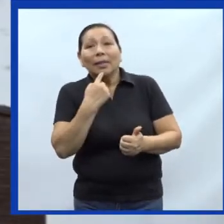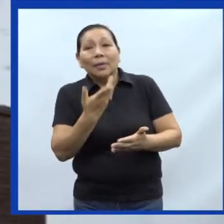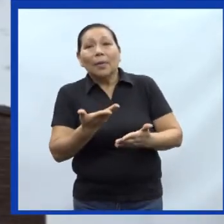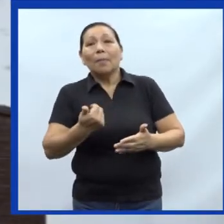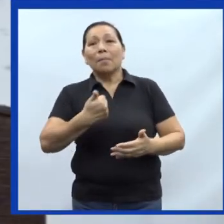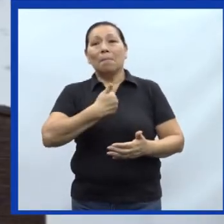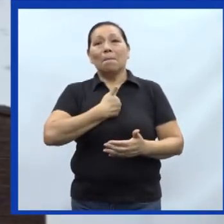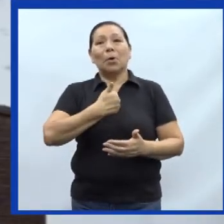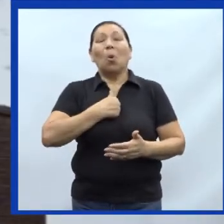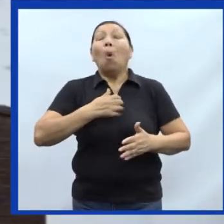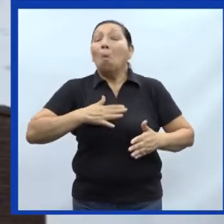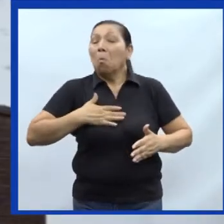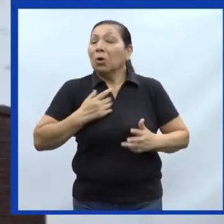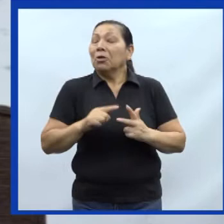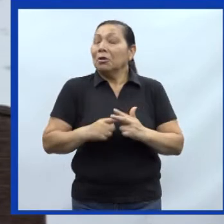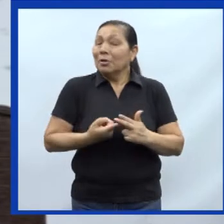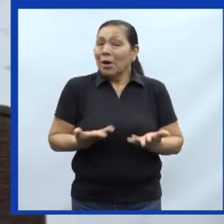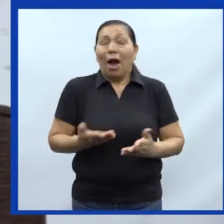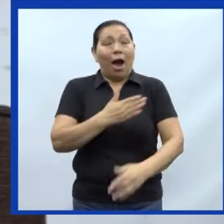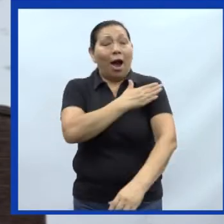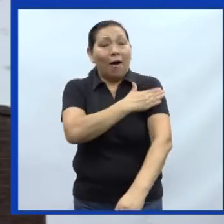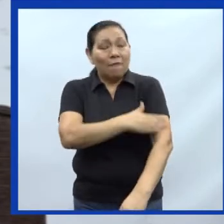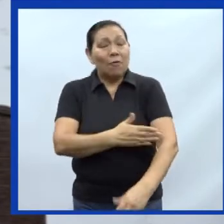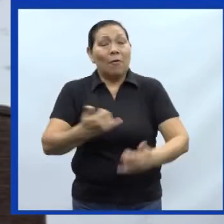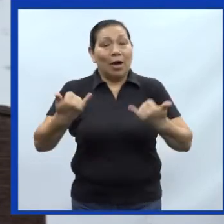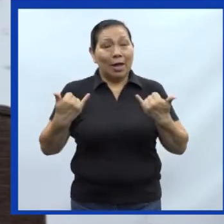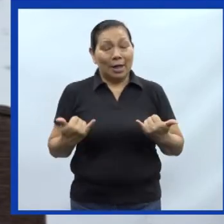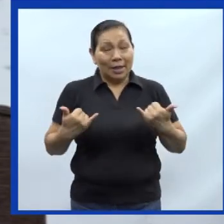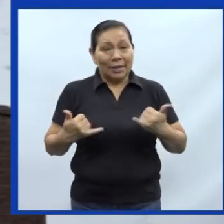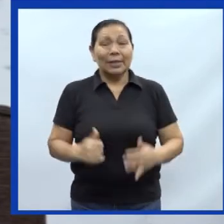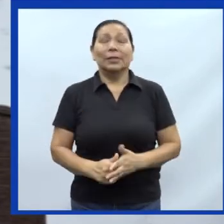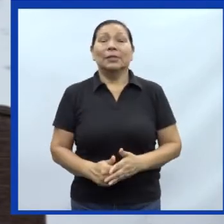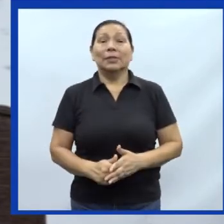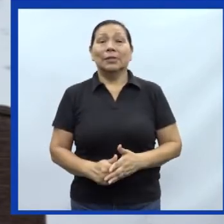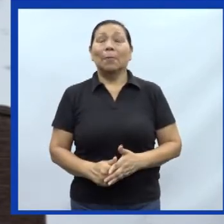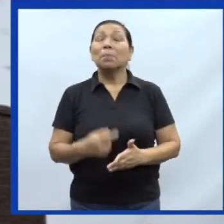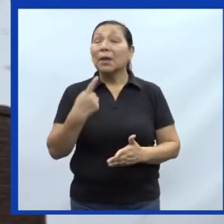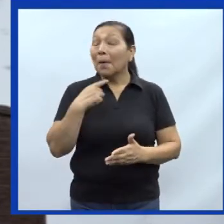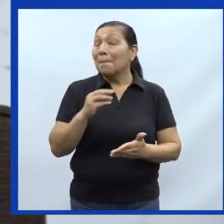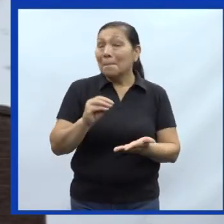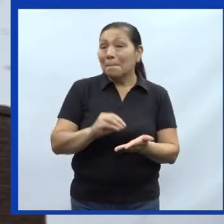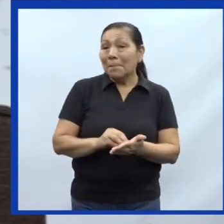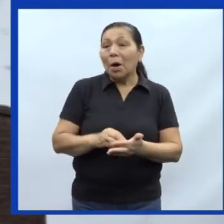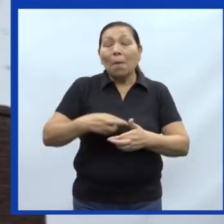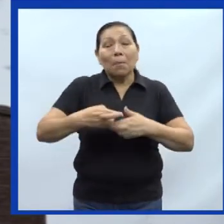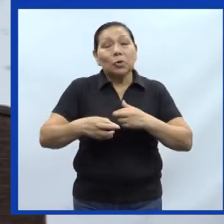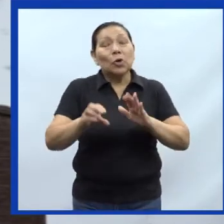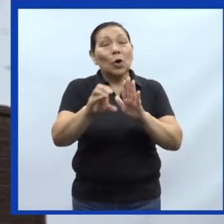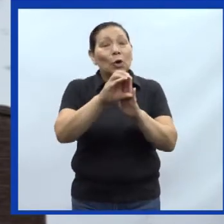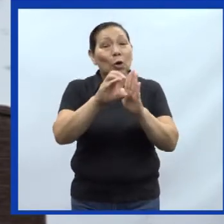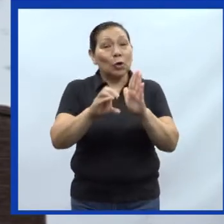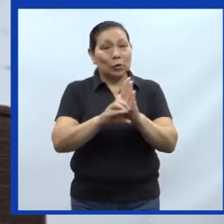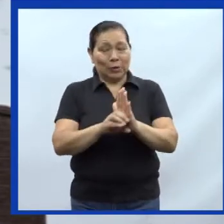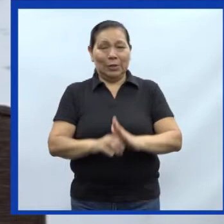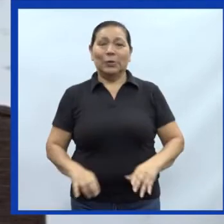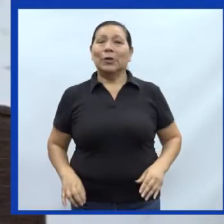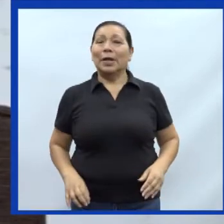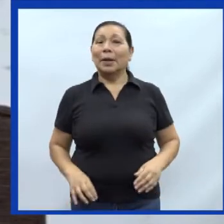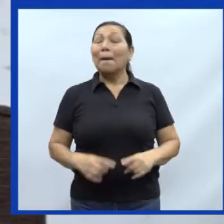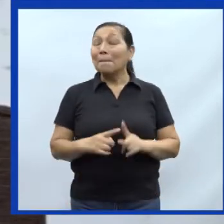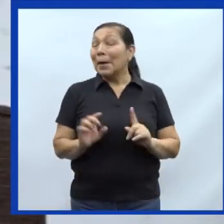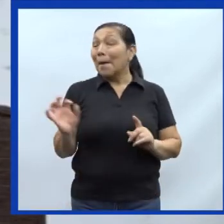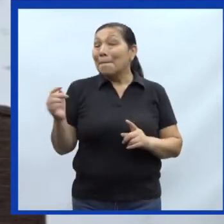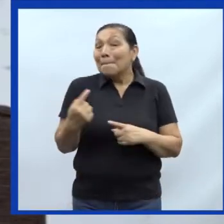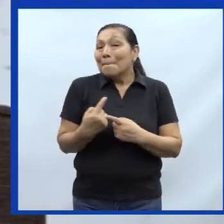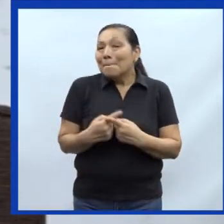decisión propia, puedo iniciar en favor de este perjudicado o presuntamente perjudicado un proceso constitucional de amparo.